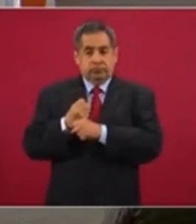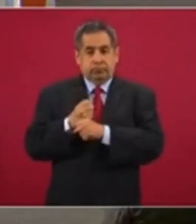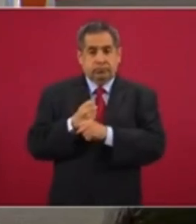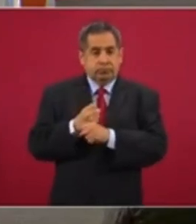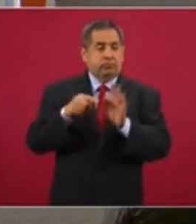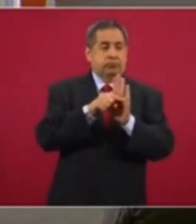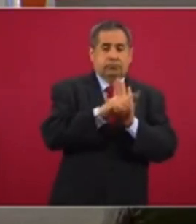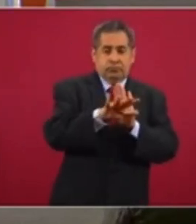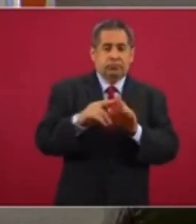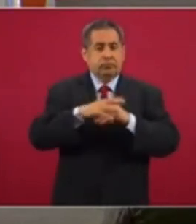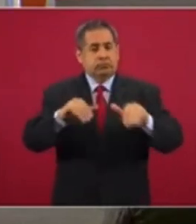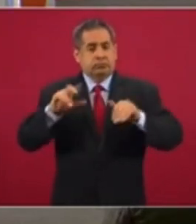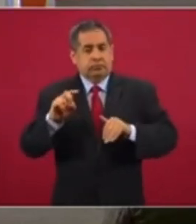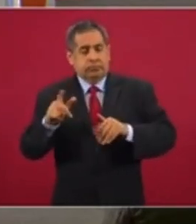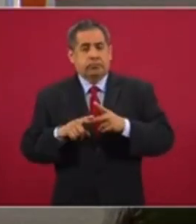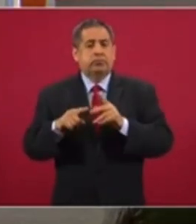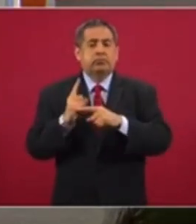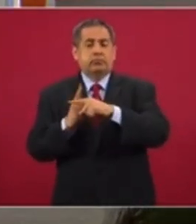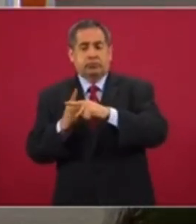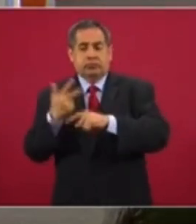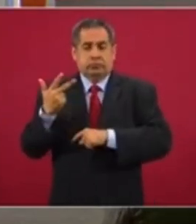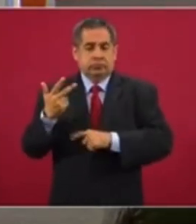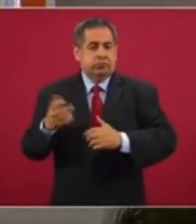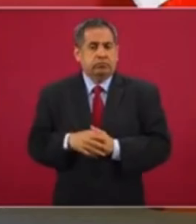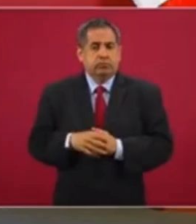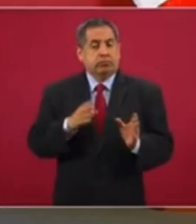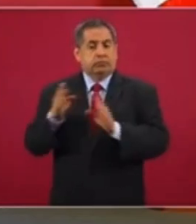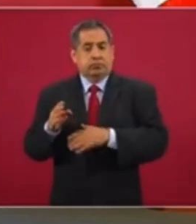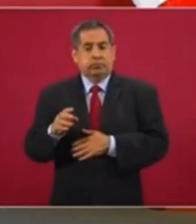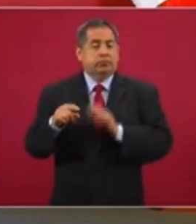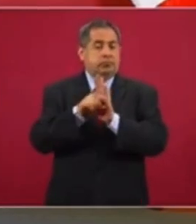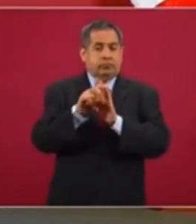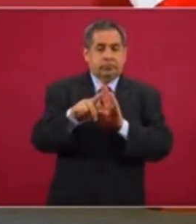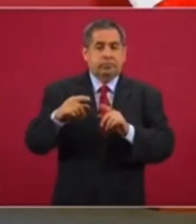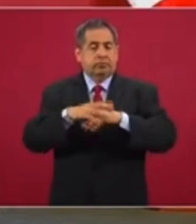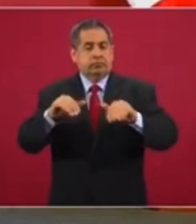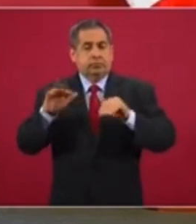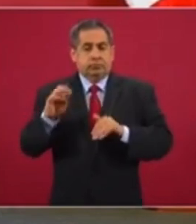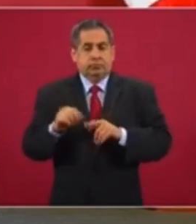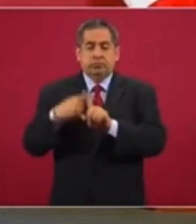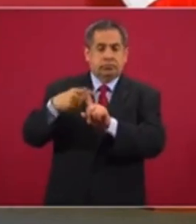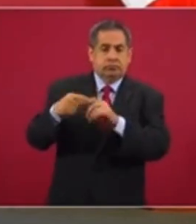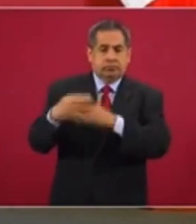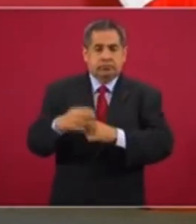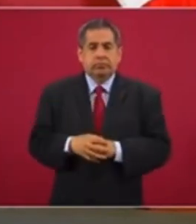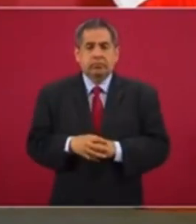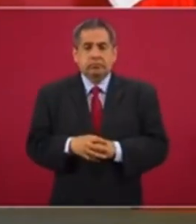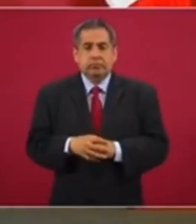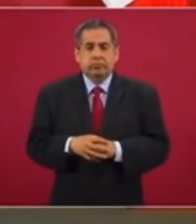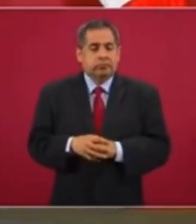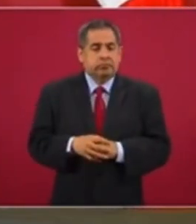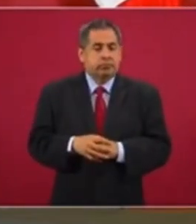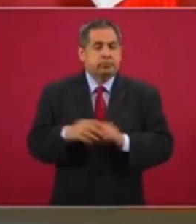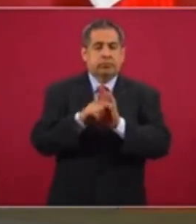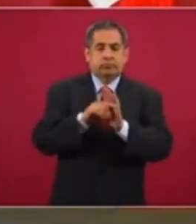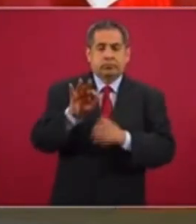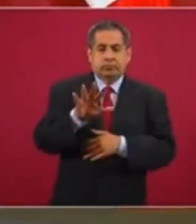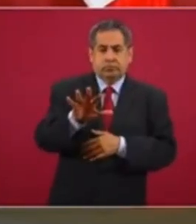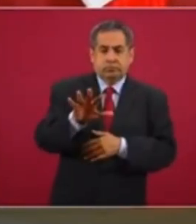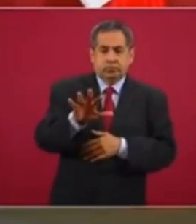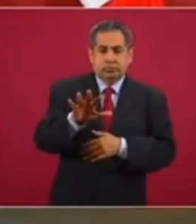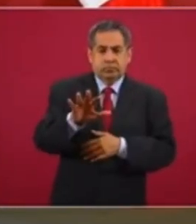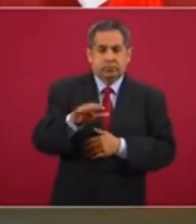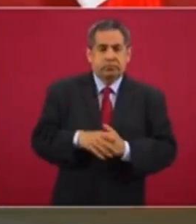Negativos 55, neutros 37, positivas 8. Negativos 37, neutras 49, positivas 14. Negativas